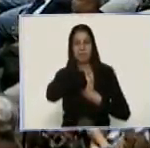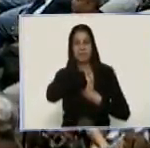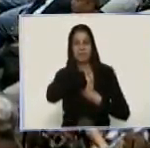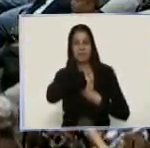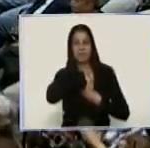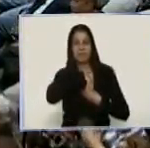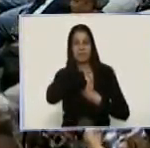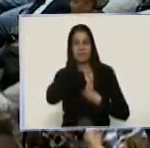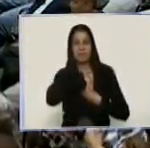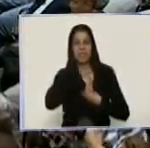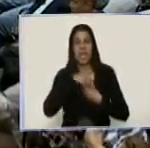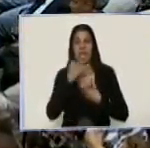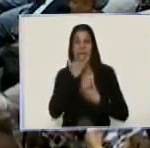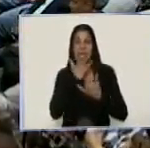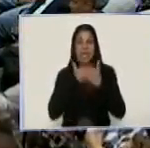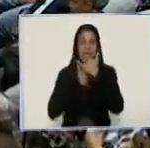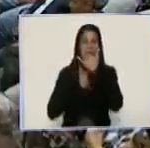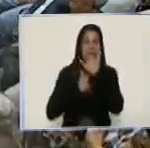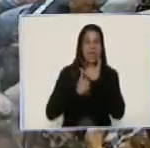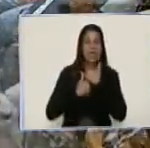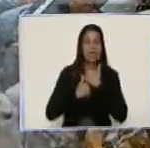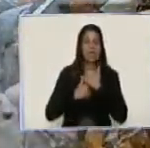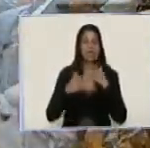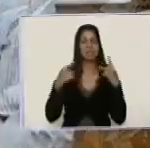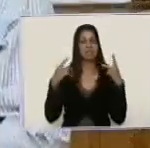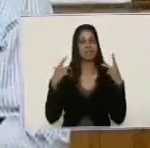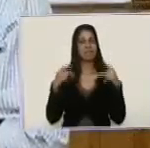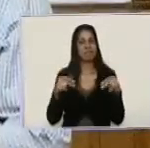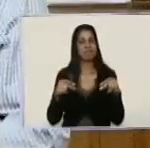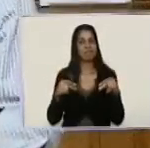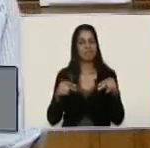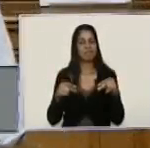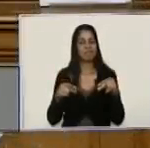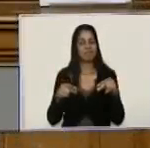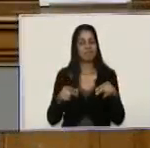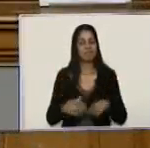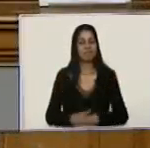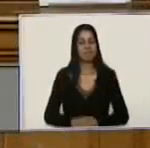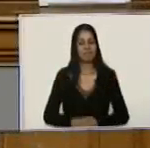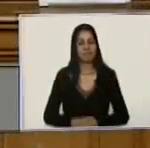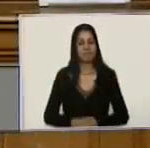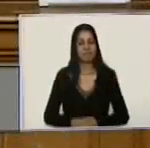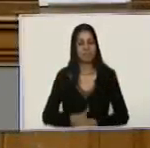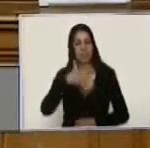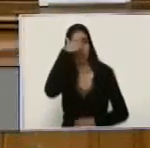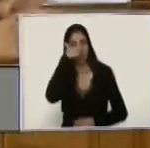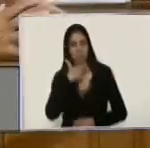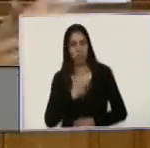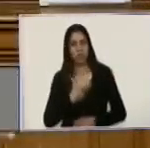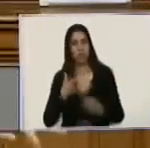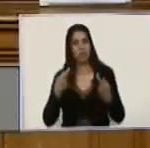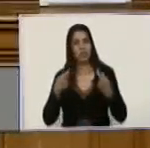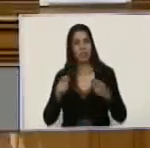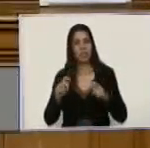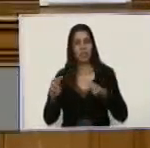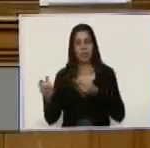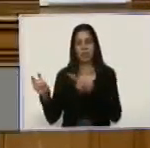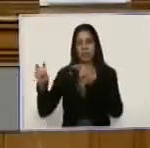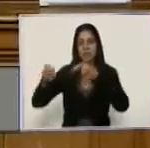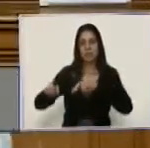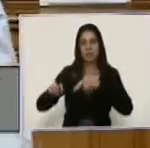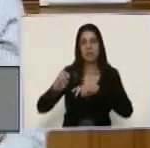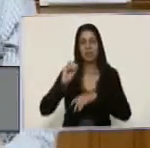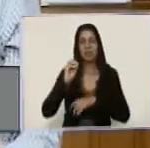No se equivoquen. Yo no solamente trato de reunirme con los